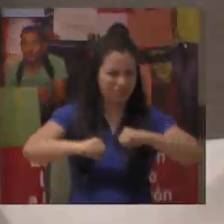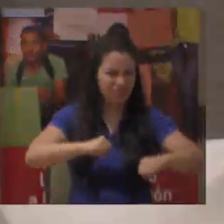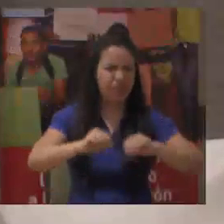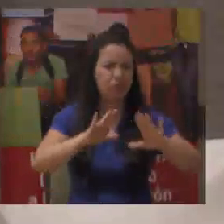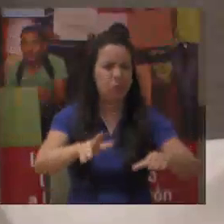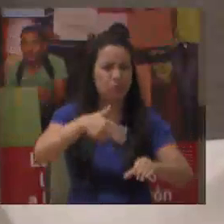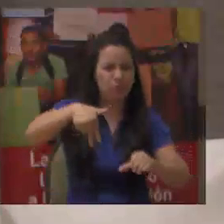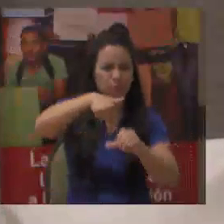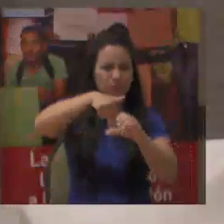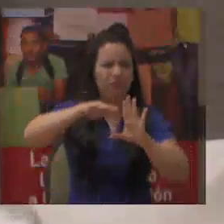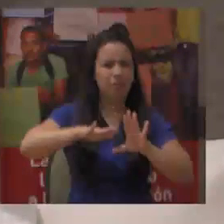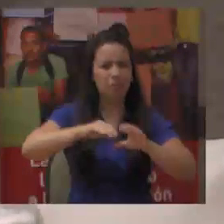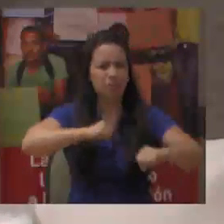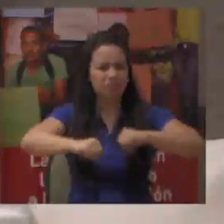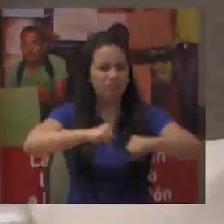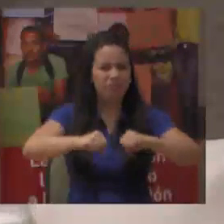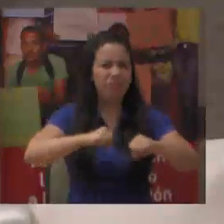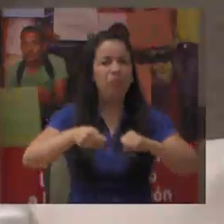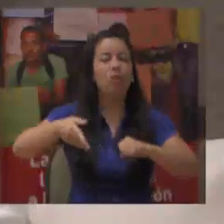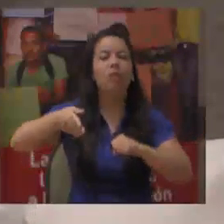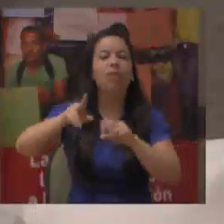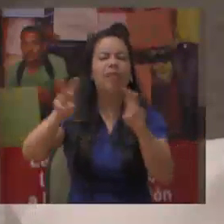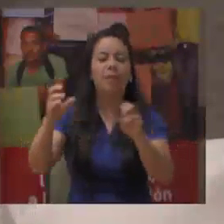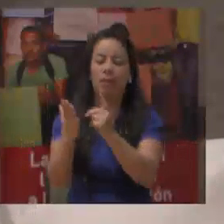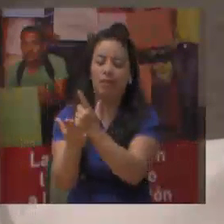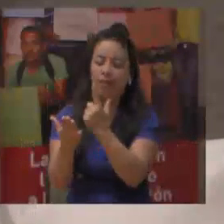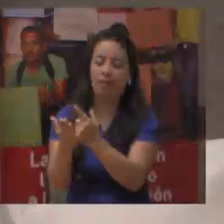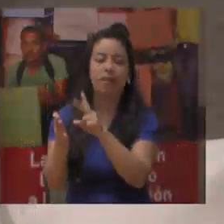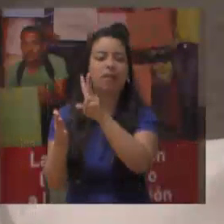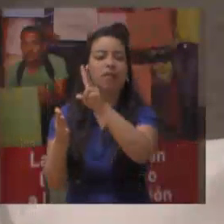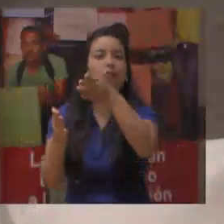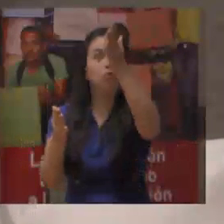de esta sociedad, que se llamaba Dios, el dinero y la conciencia.